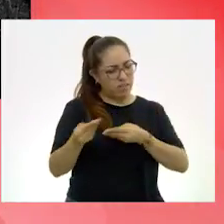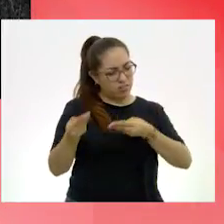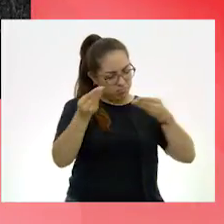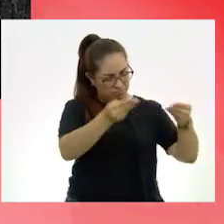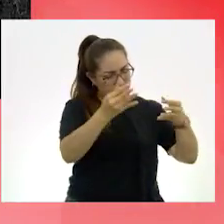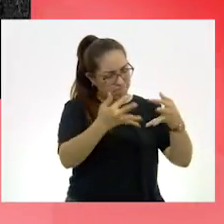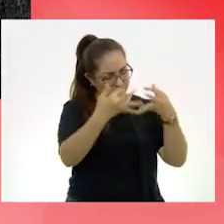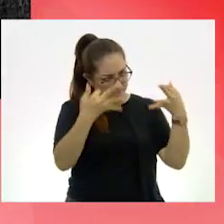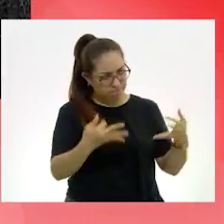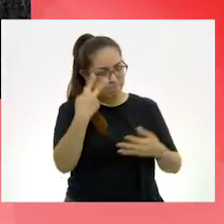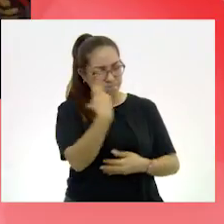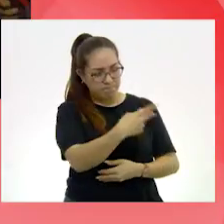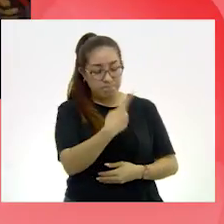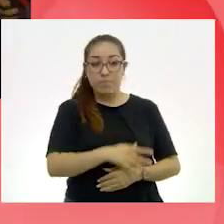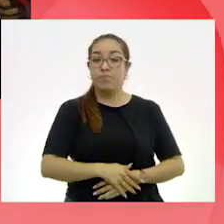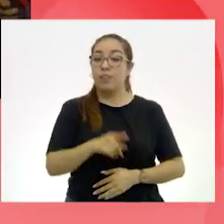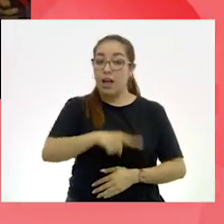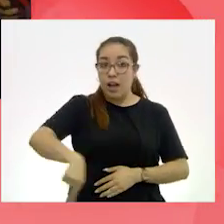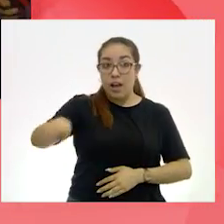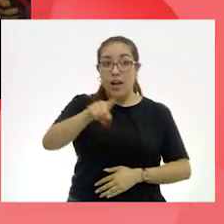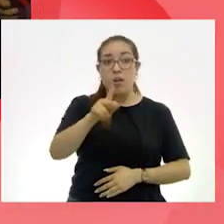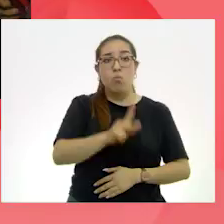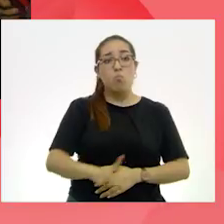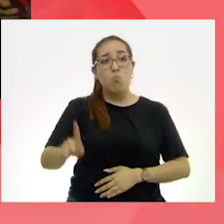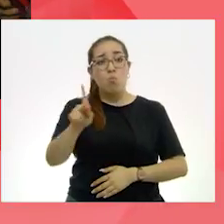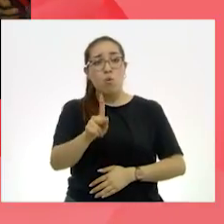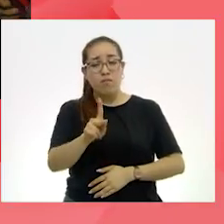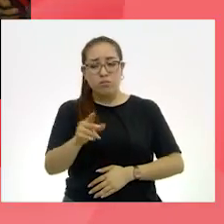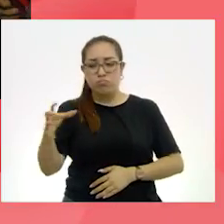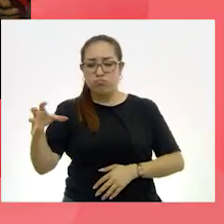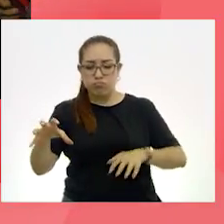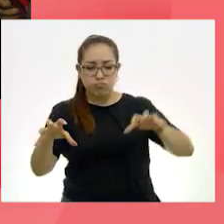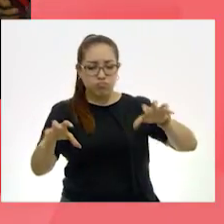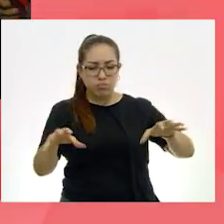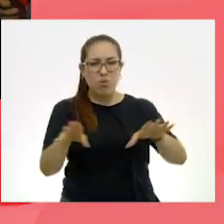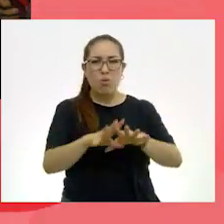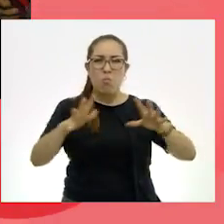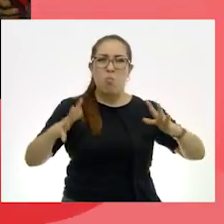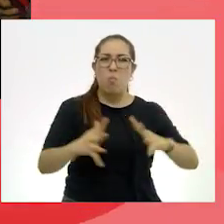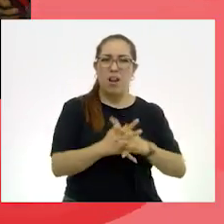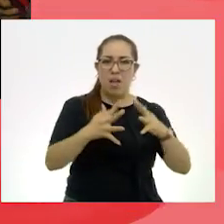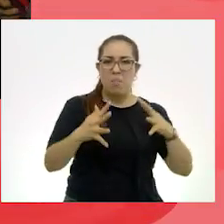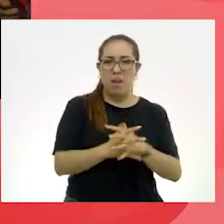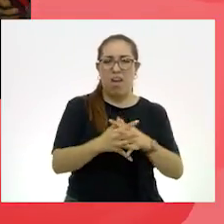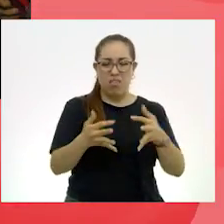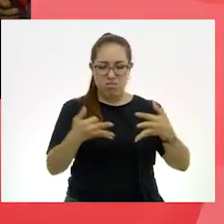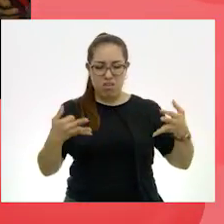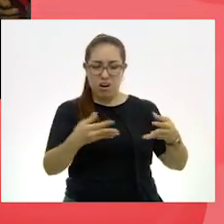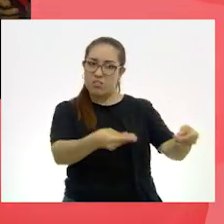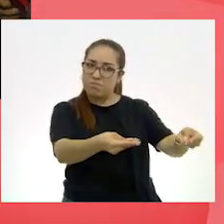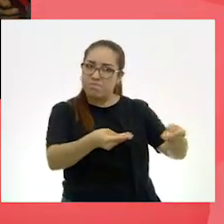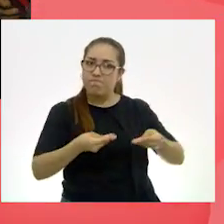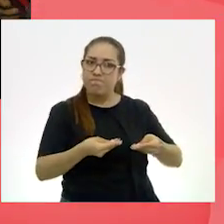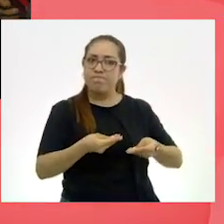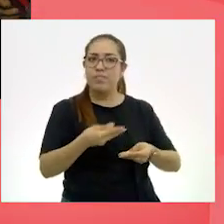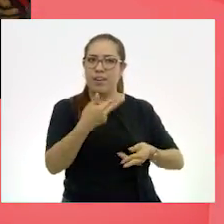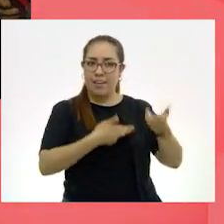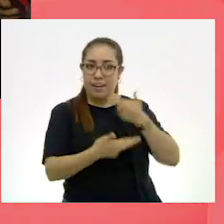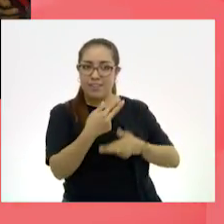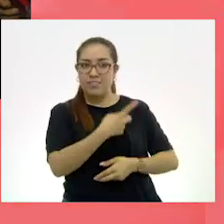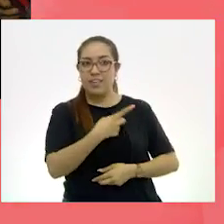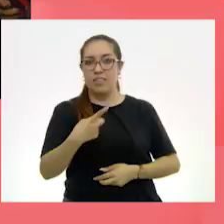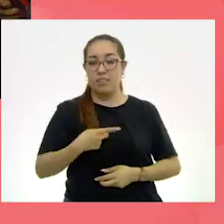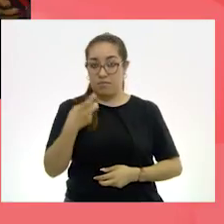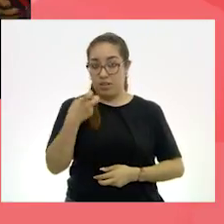pueblos están siempre peleando porque les regresen las tierras. Y sin embargo, esta confrontación fue creando